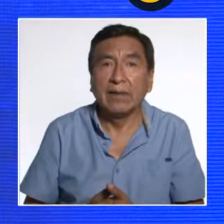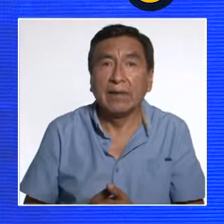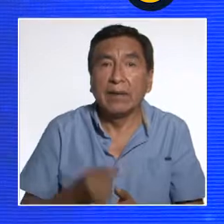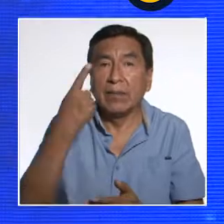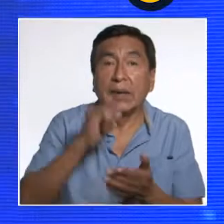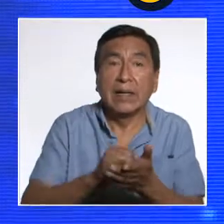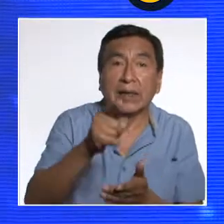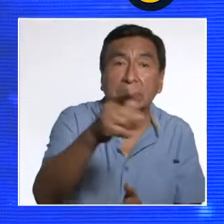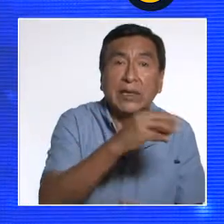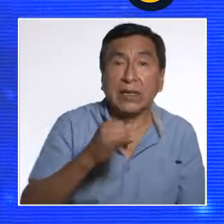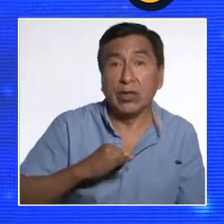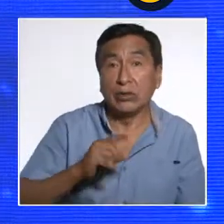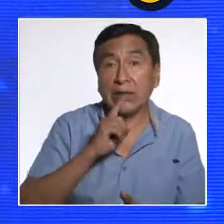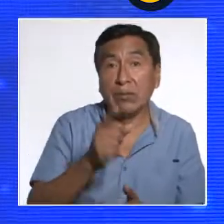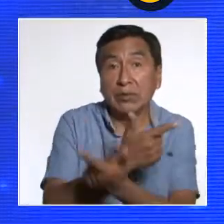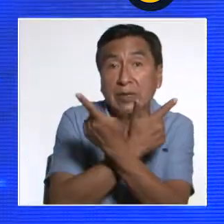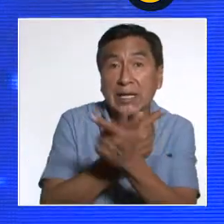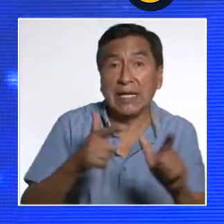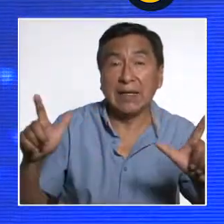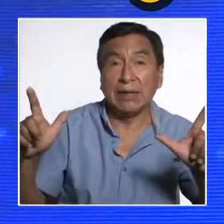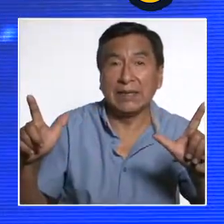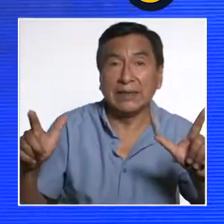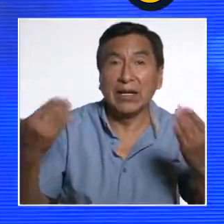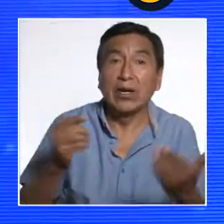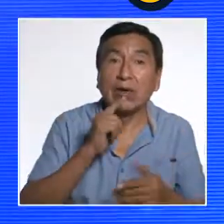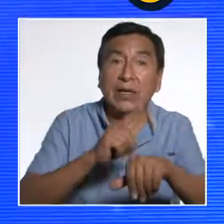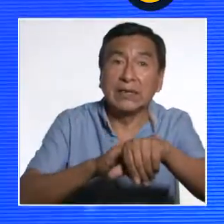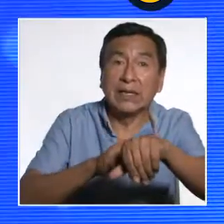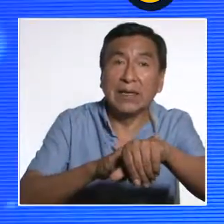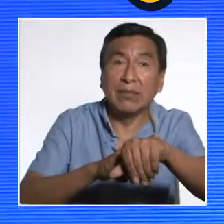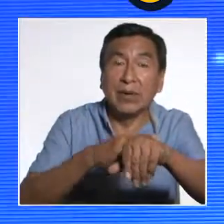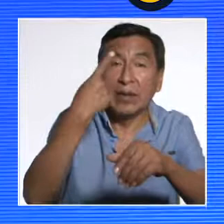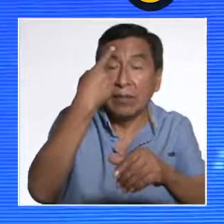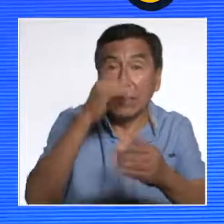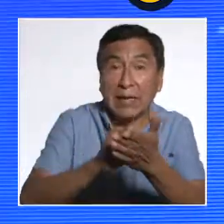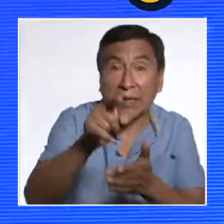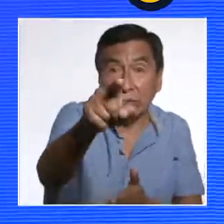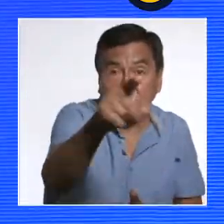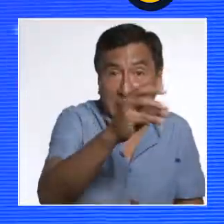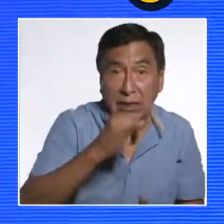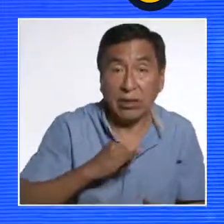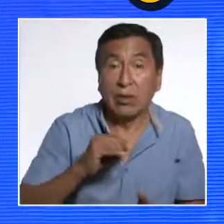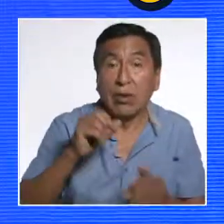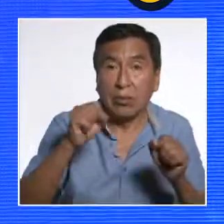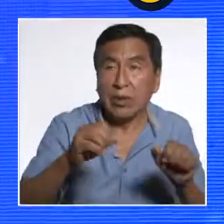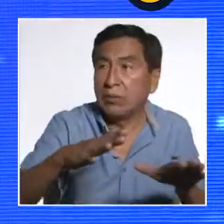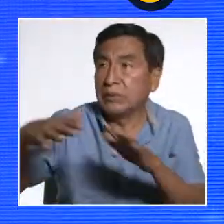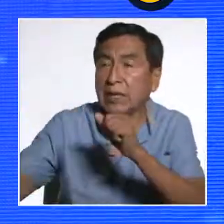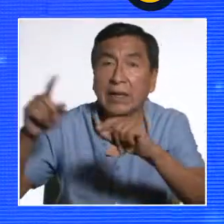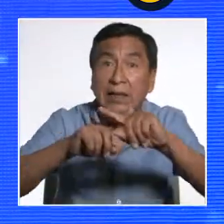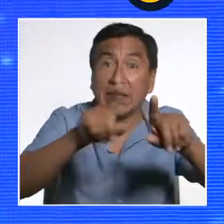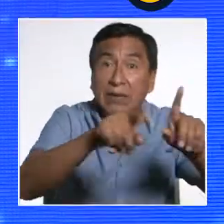para que usted y yo seamos libres. Hoy es el tiempo para que usted y yo podamos salir diferentes de